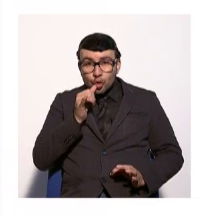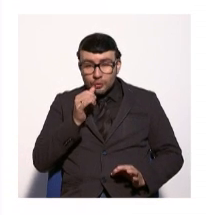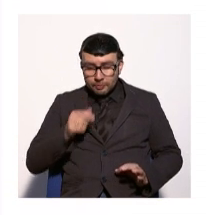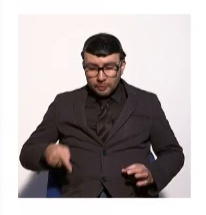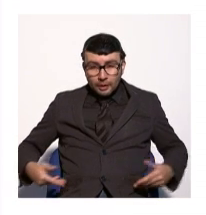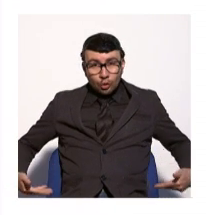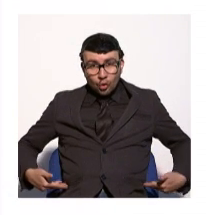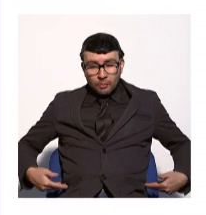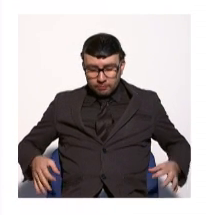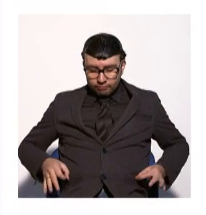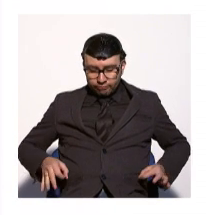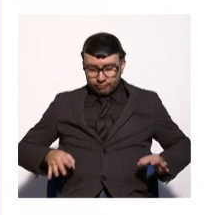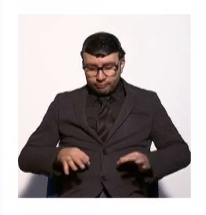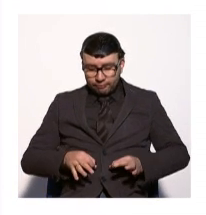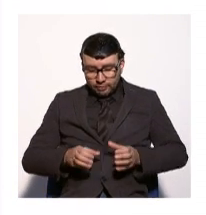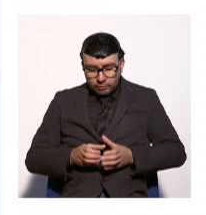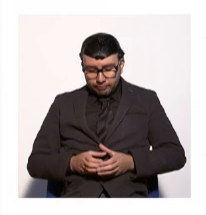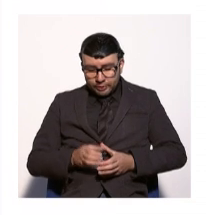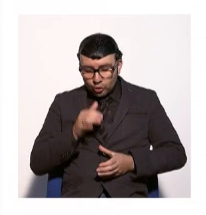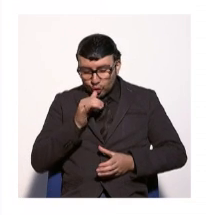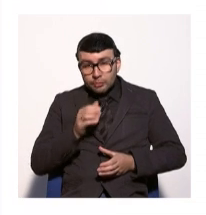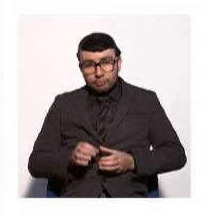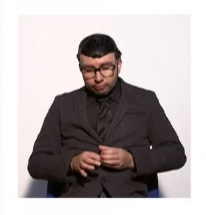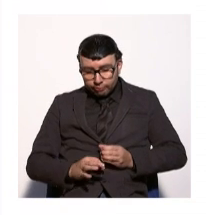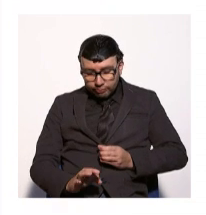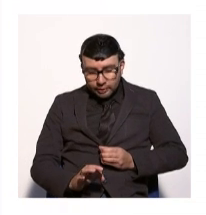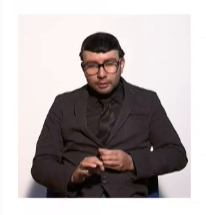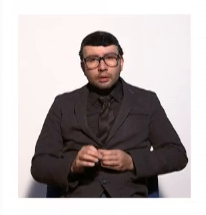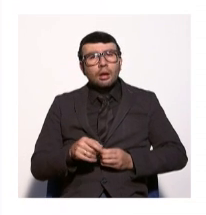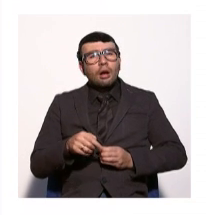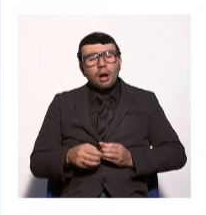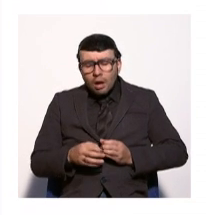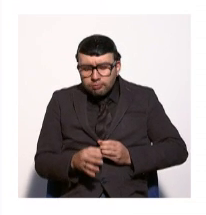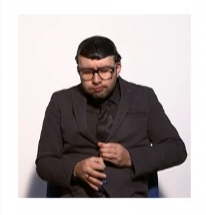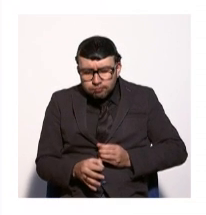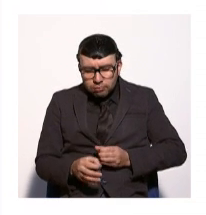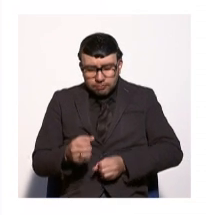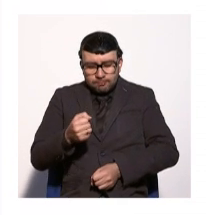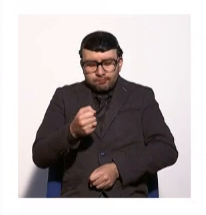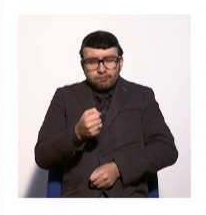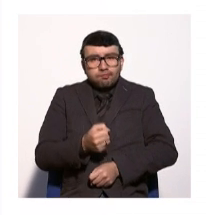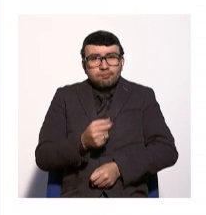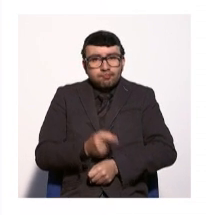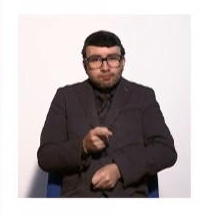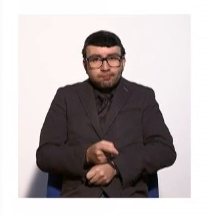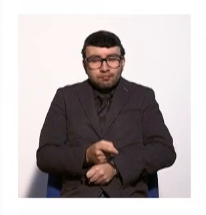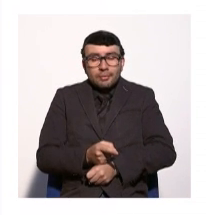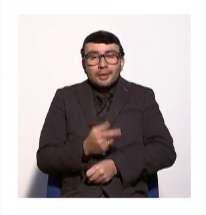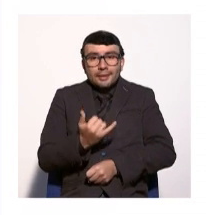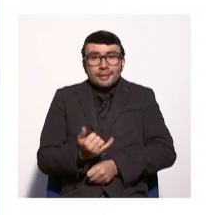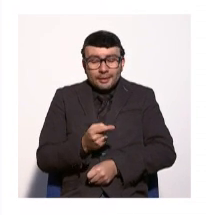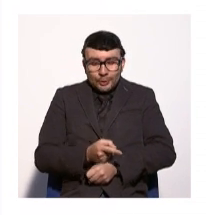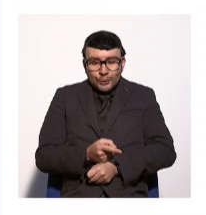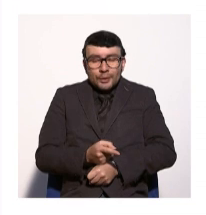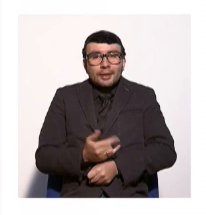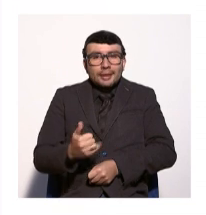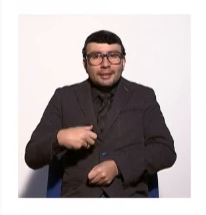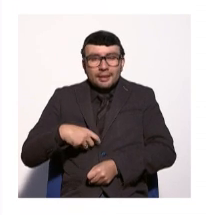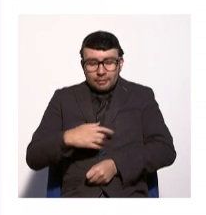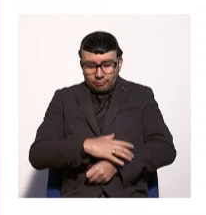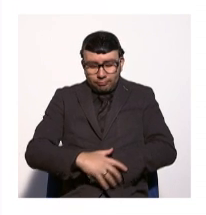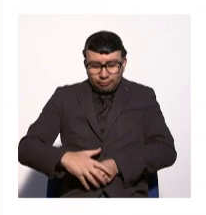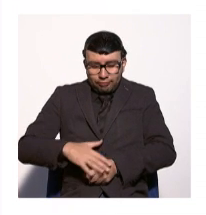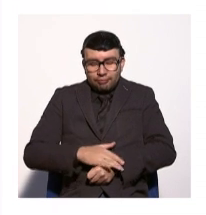y acá en la próstata esta próstata tuvo un cáncer entonces fue